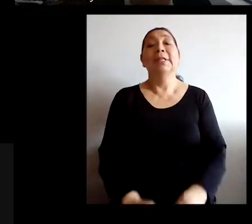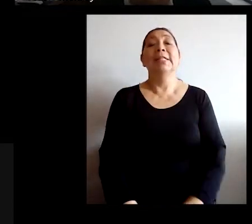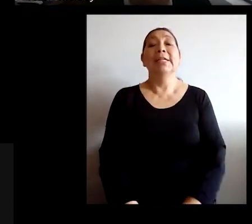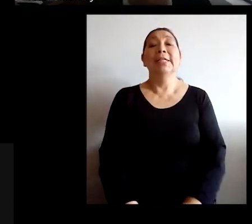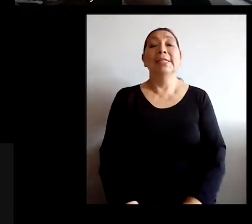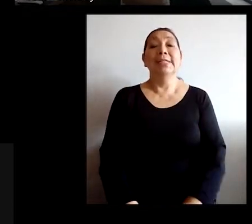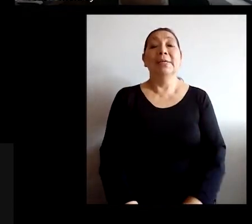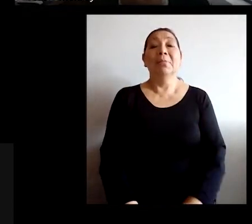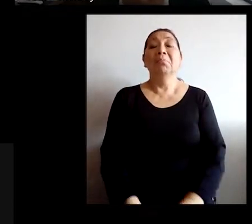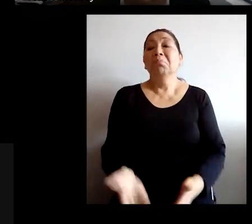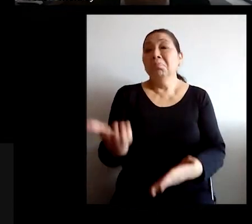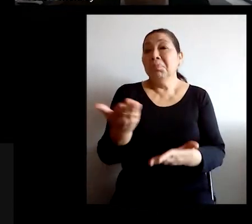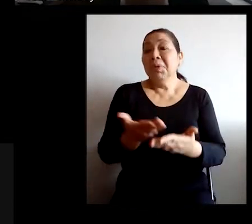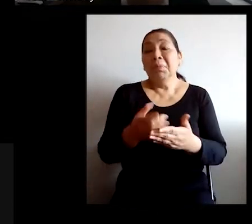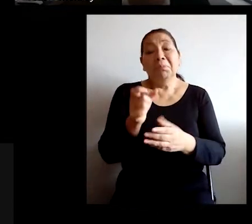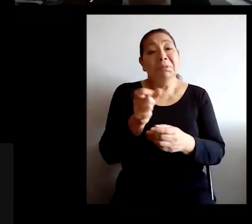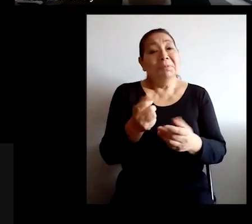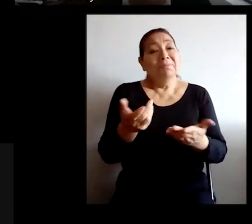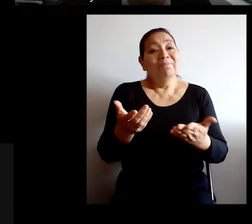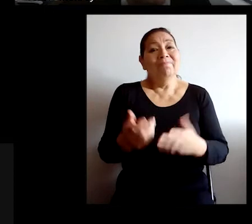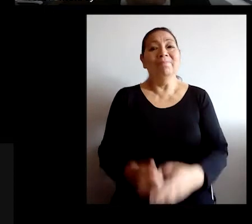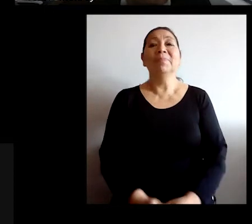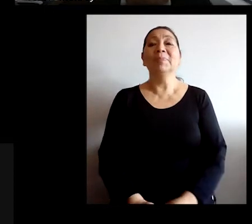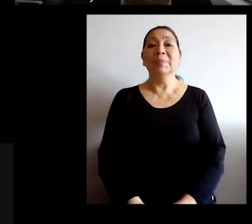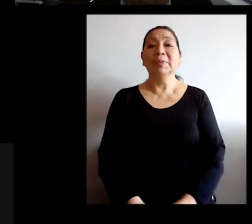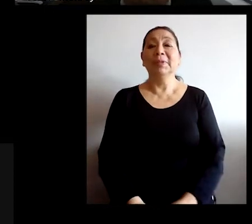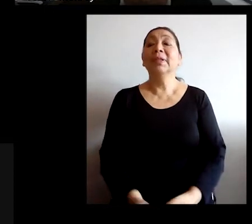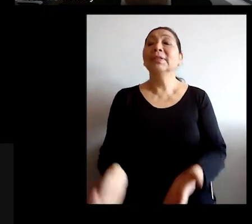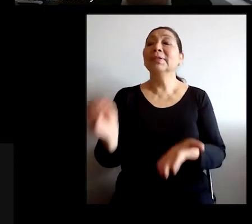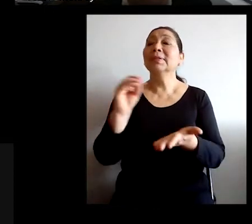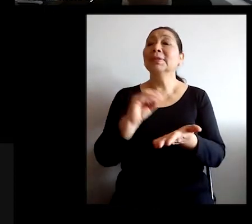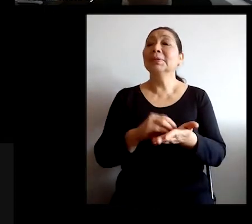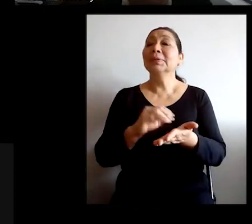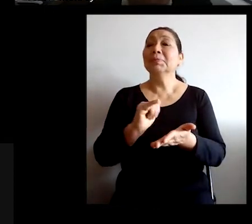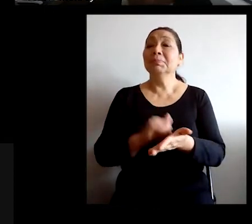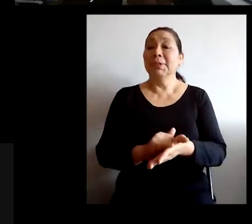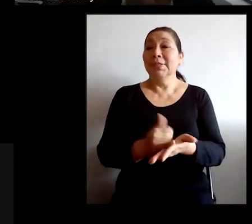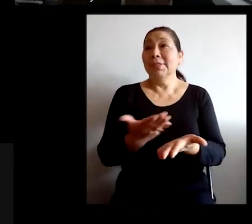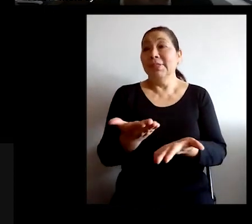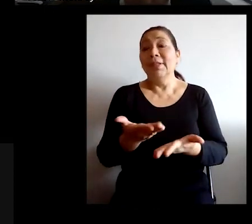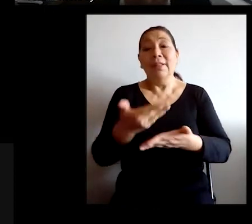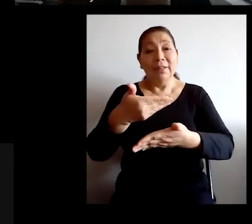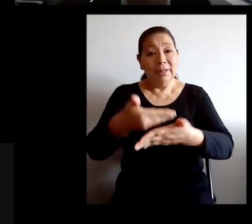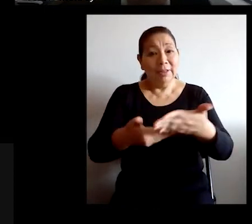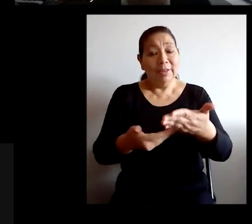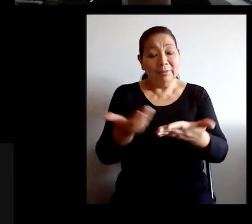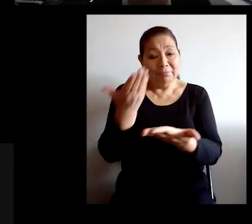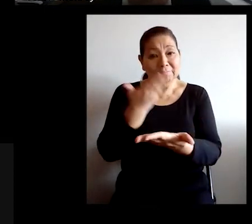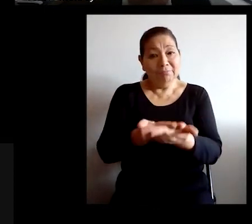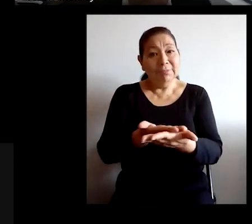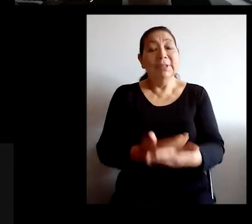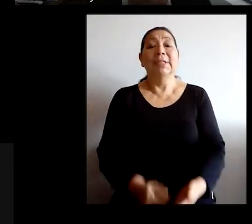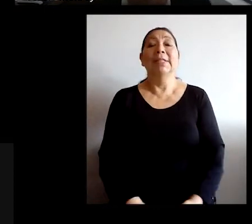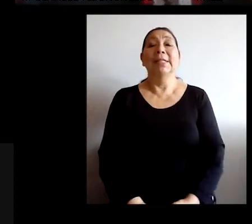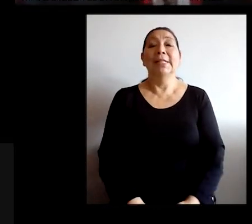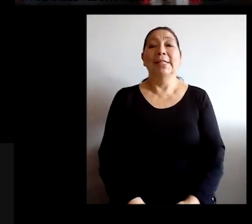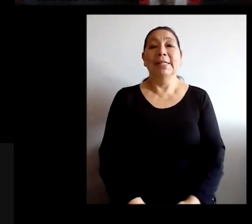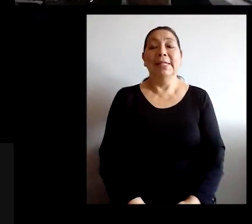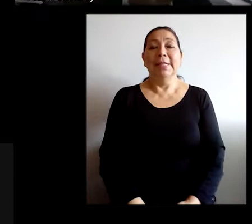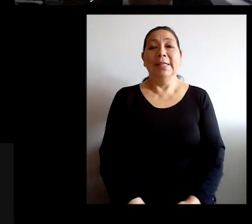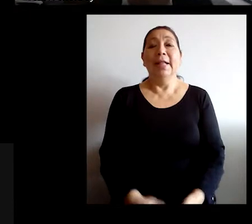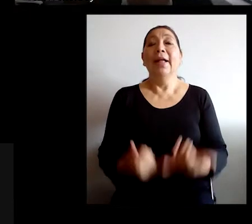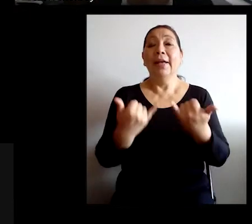090, obviamente no es una ley. Y además, escribe en su contenido